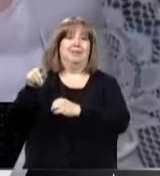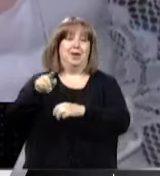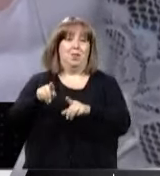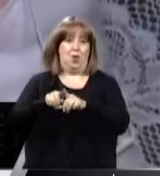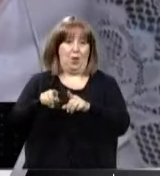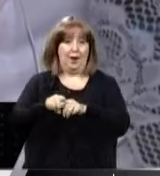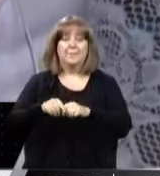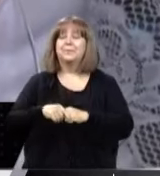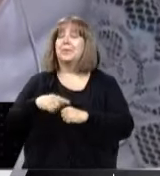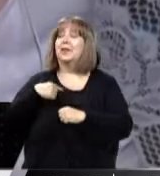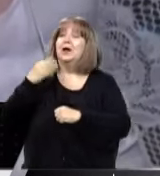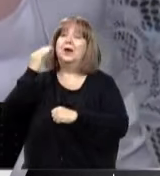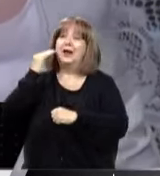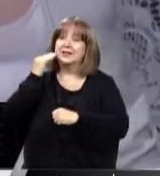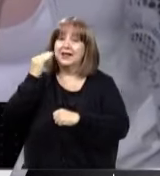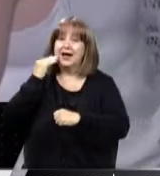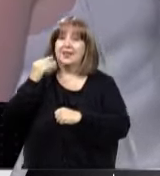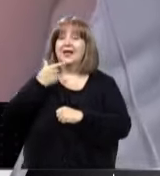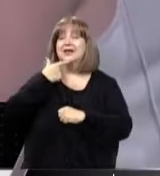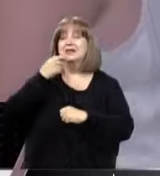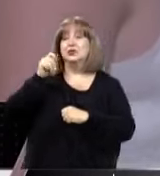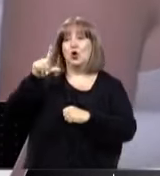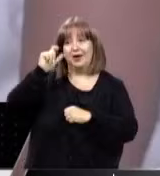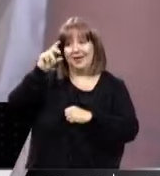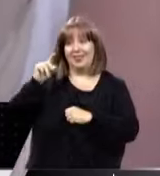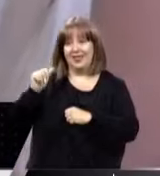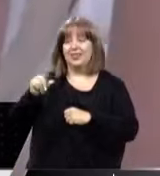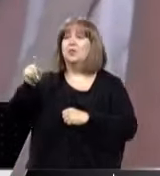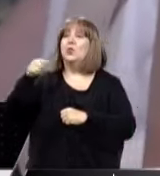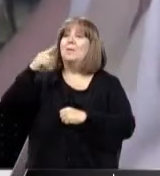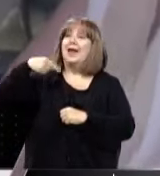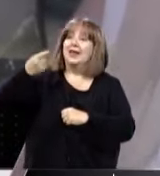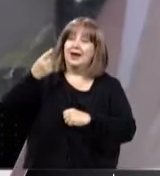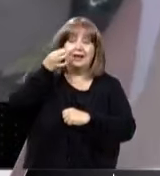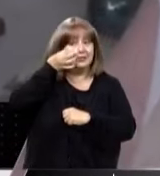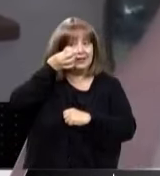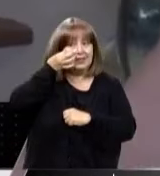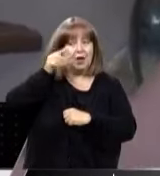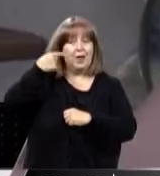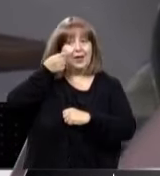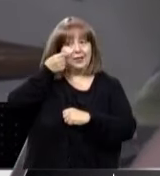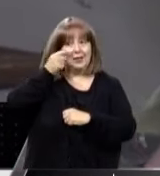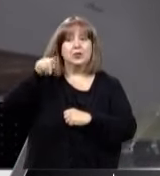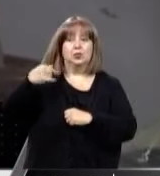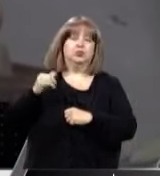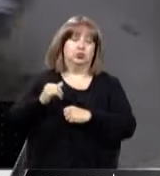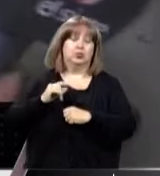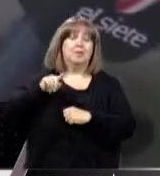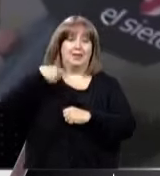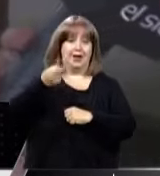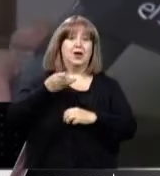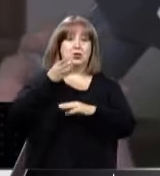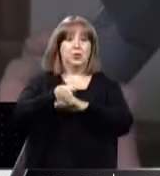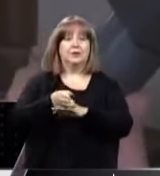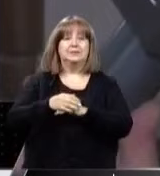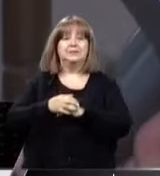toca declarar como testigo en el juicio que se está llevando adelante contra Karen Oviedo. Sí, soy testigo y tengo que declarar.